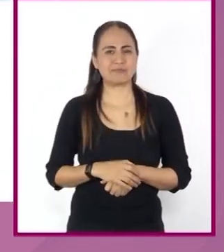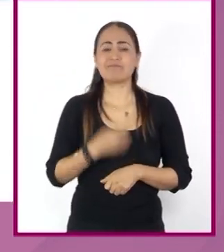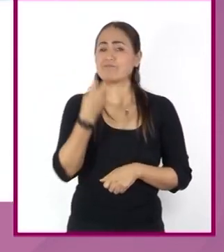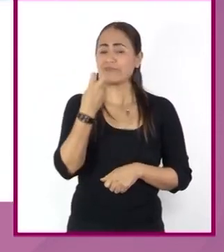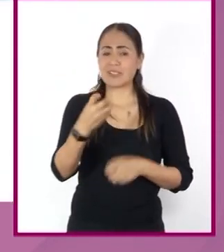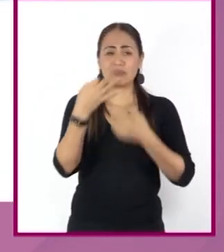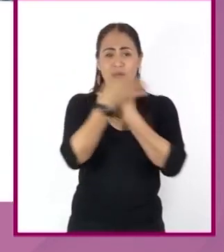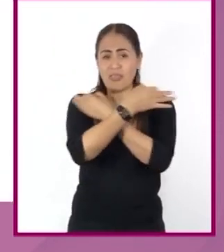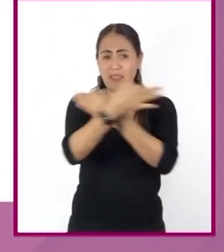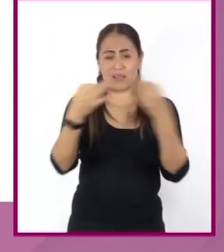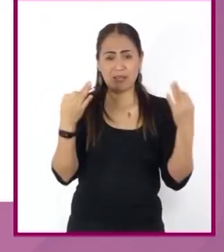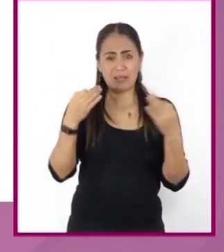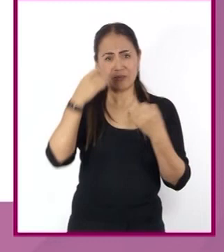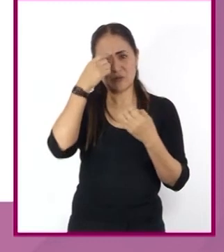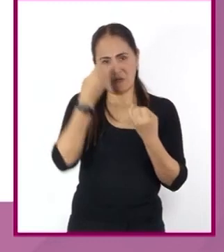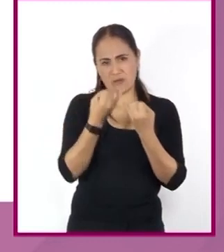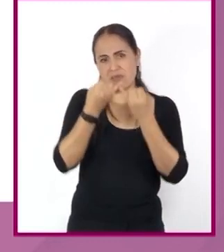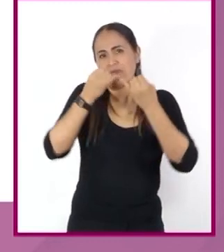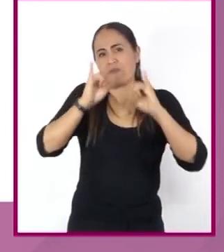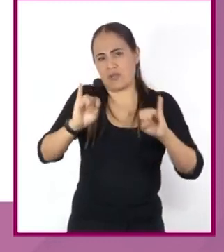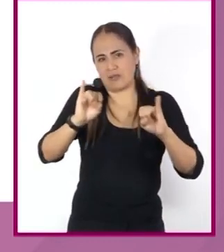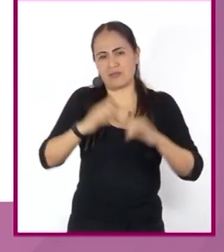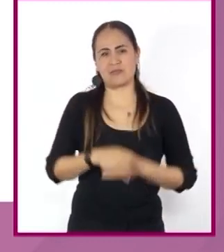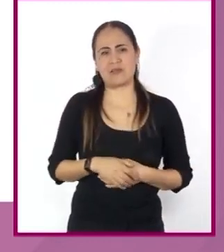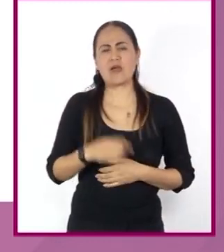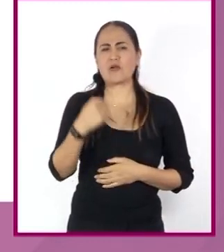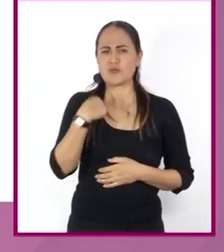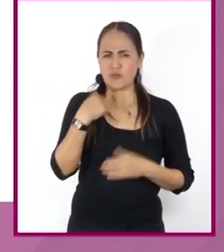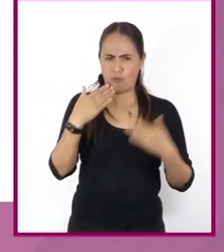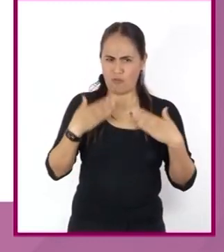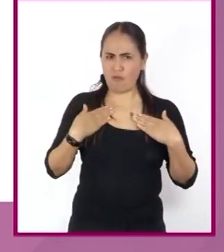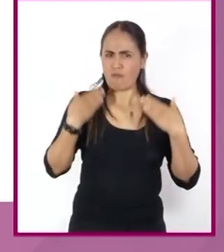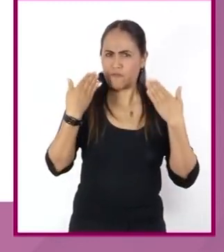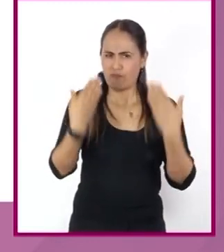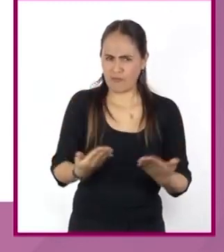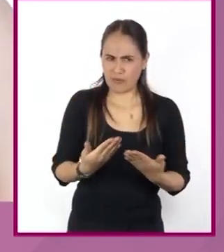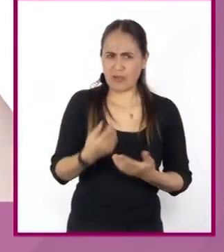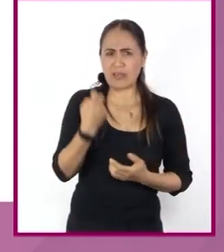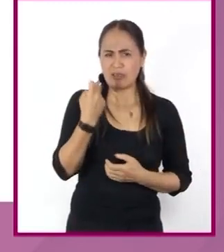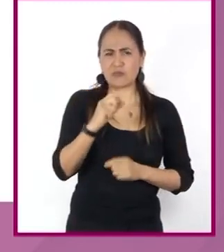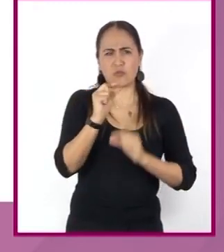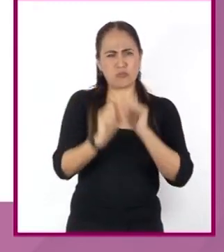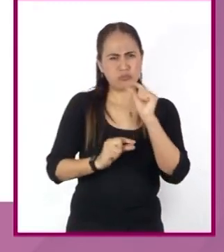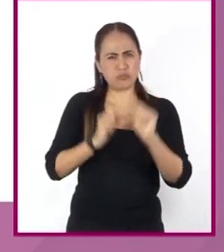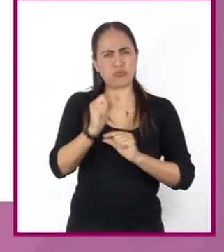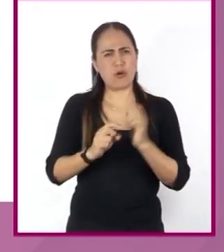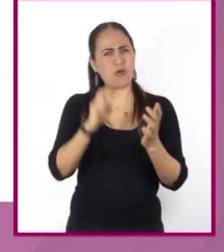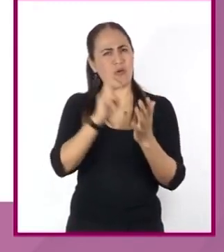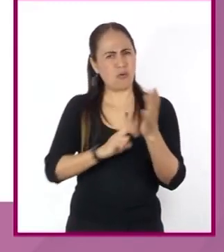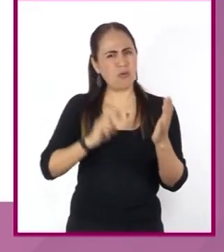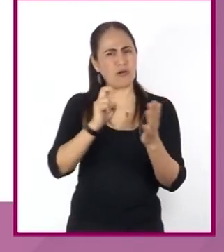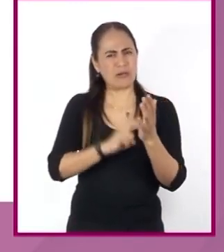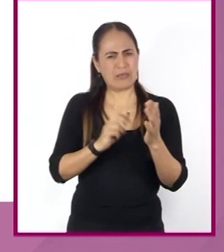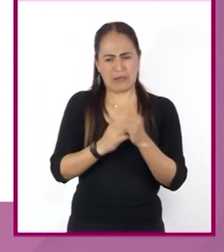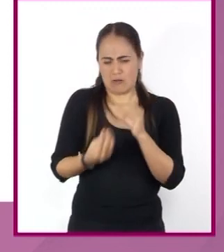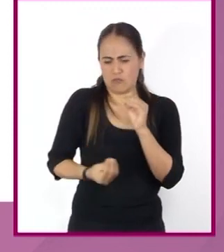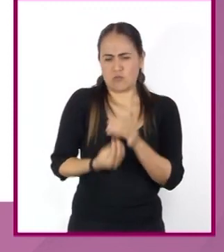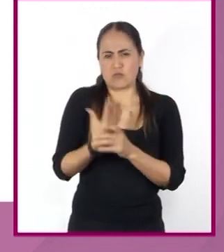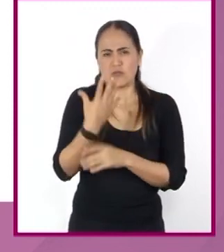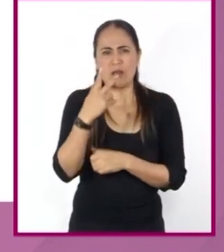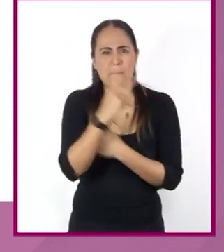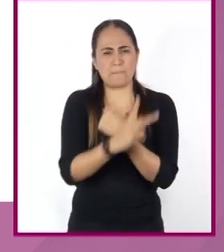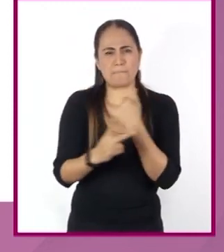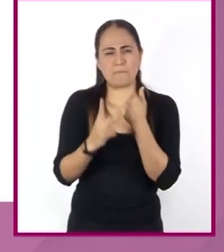la Declaración de Independencia, confío en que esa declaración nos sirva para ir perfeccionando nuestra recién nacida